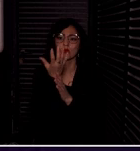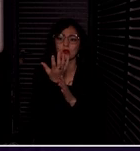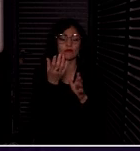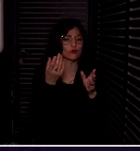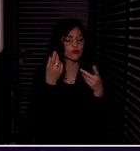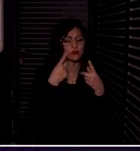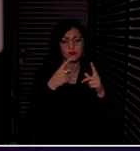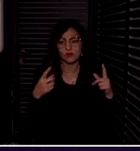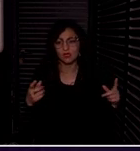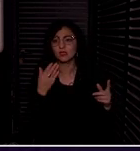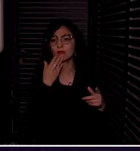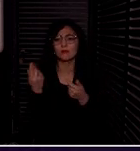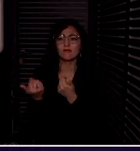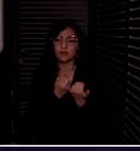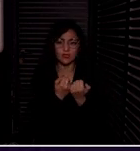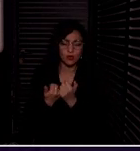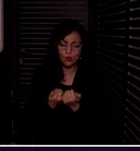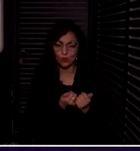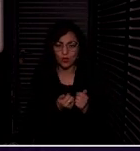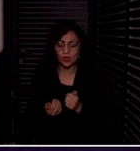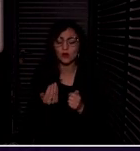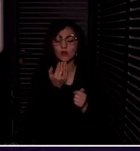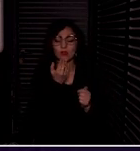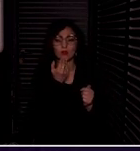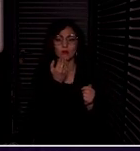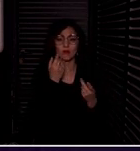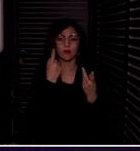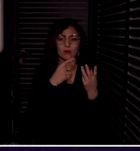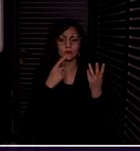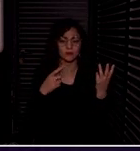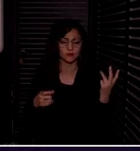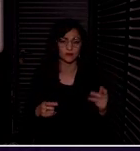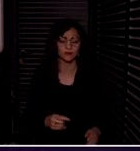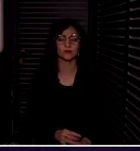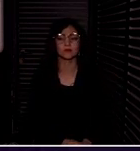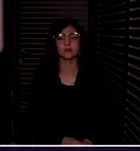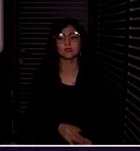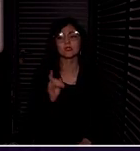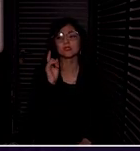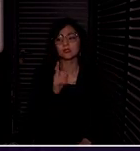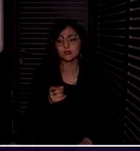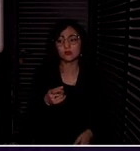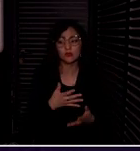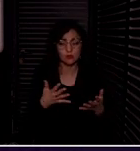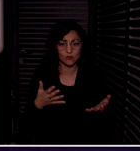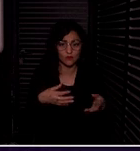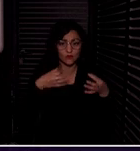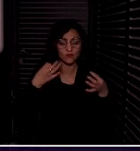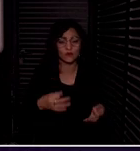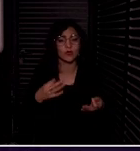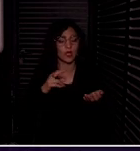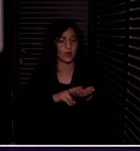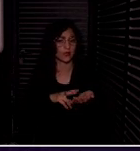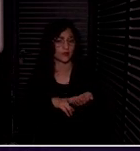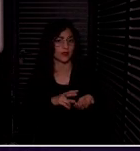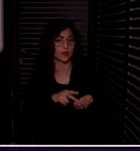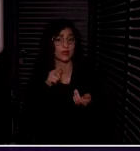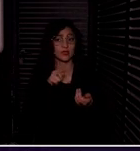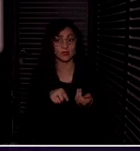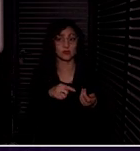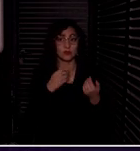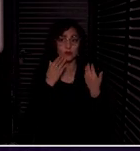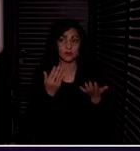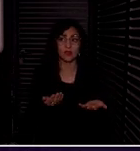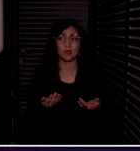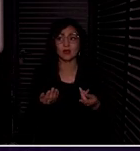lógica del videojuego de inmersión del telespectador para tener un sentido de hiperrealidad, pero eso también ha generado un desgaste,